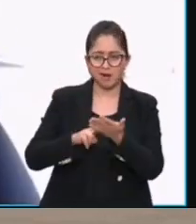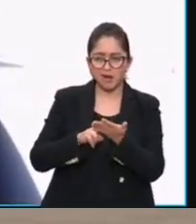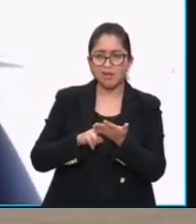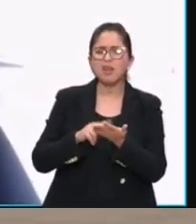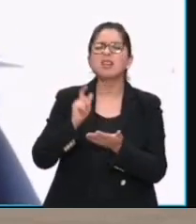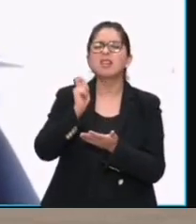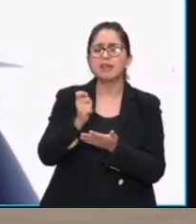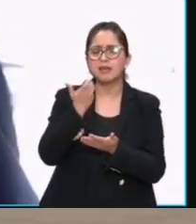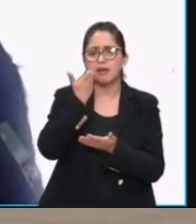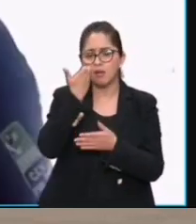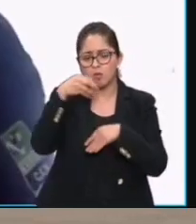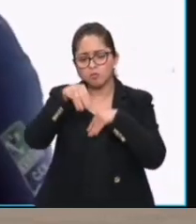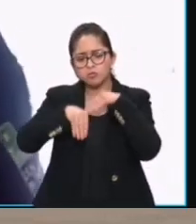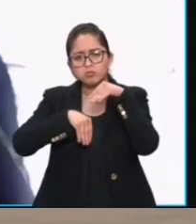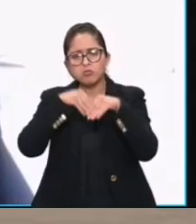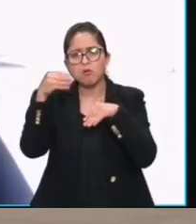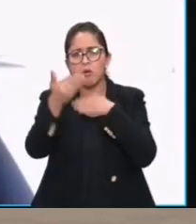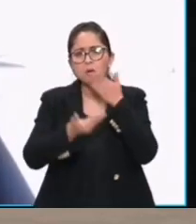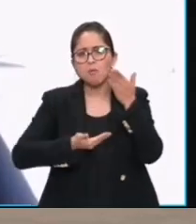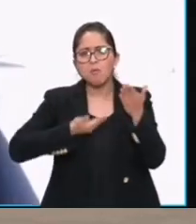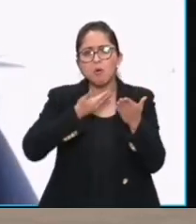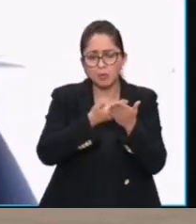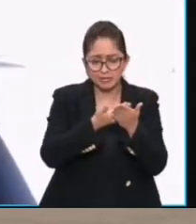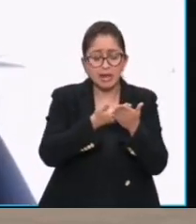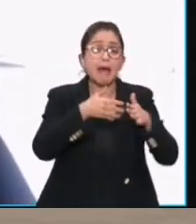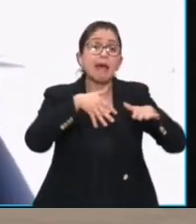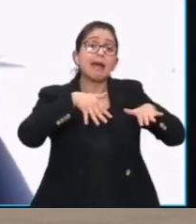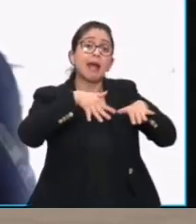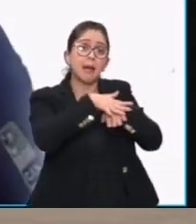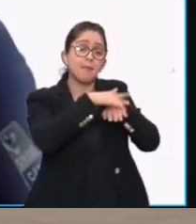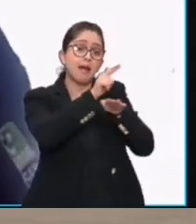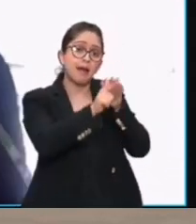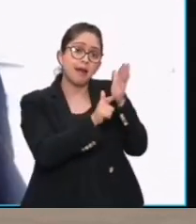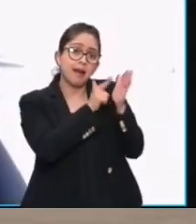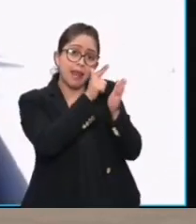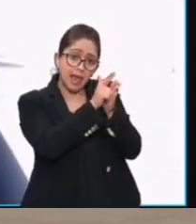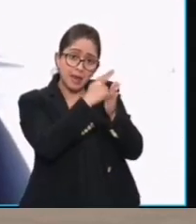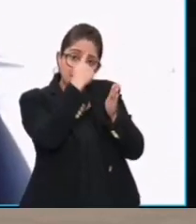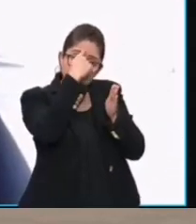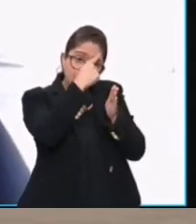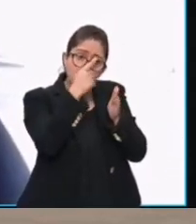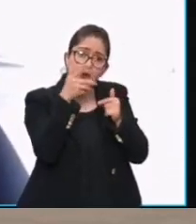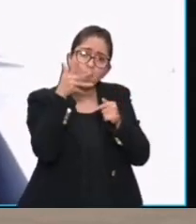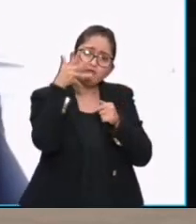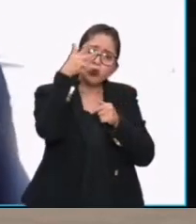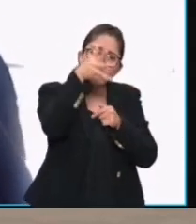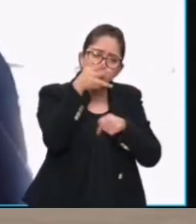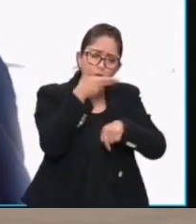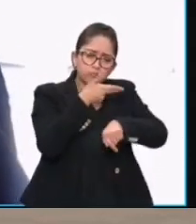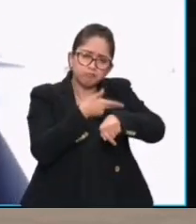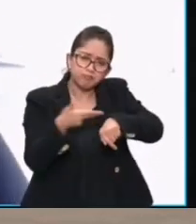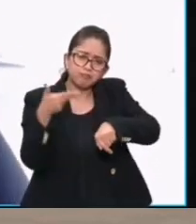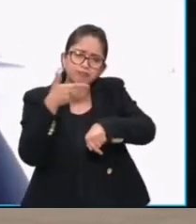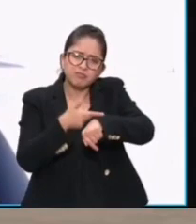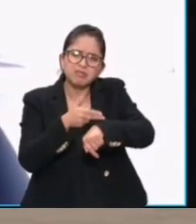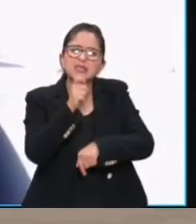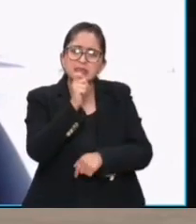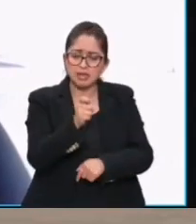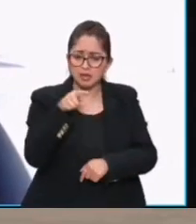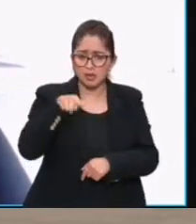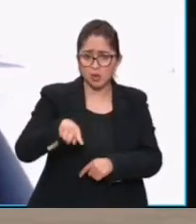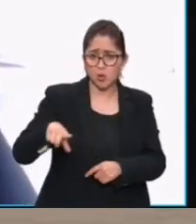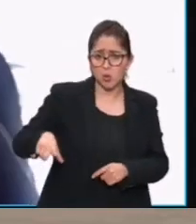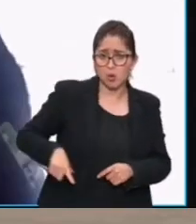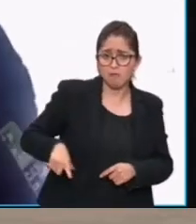propuesta, modificar la legislación con el propósito de crear las condiciones a largo plazo para que el Estado mexicano